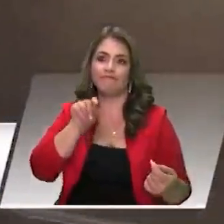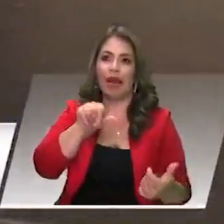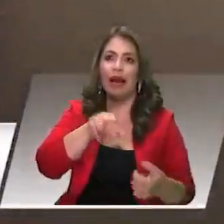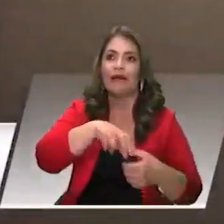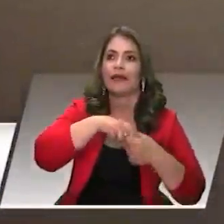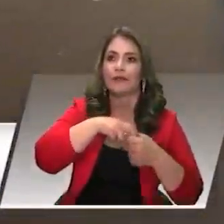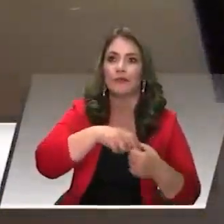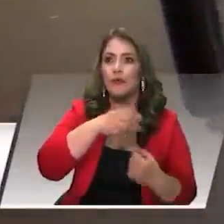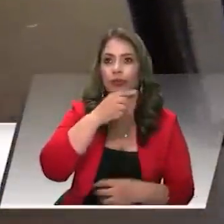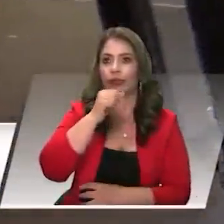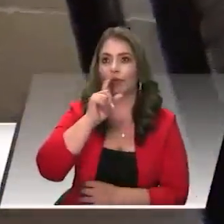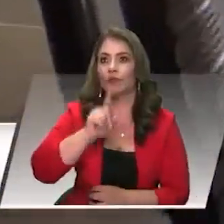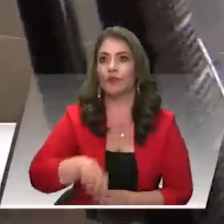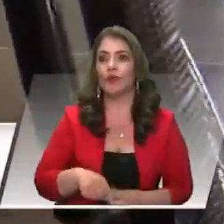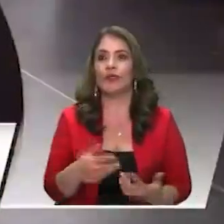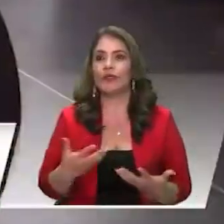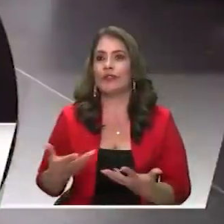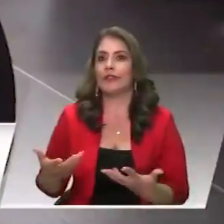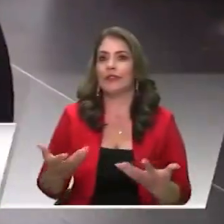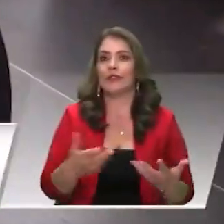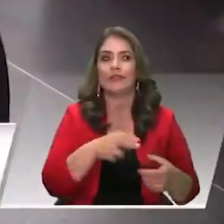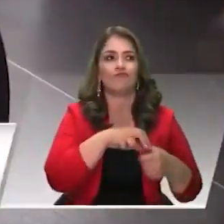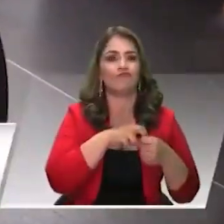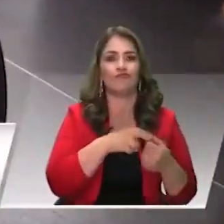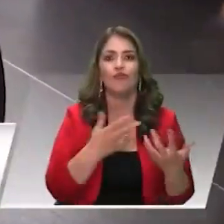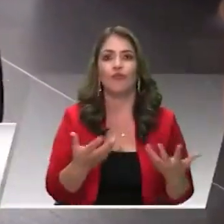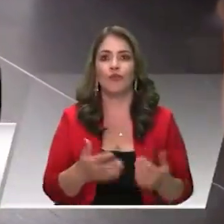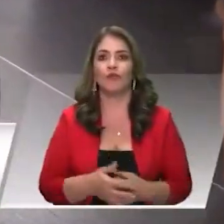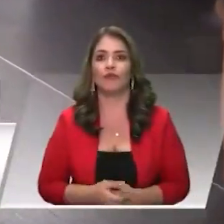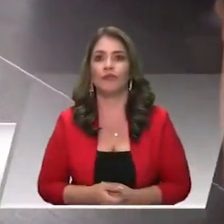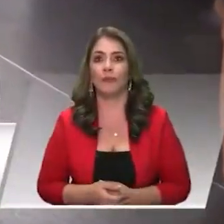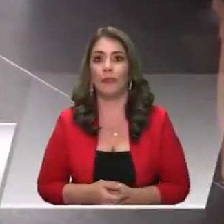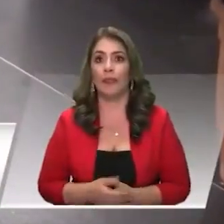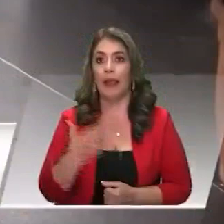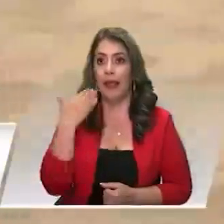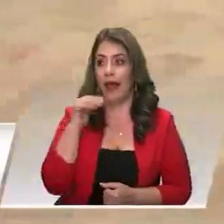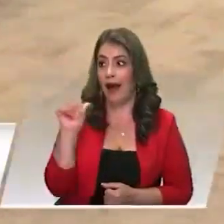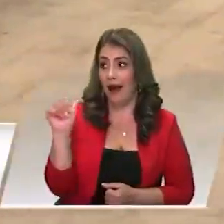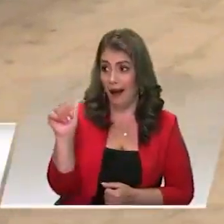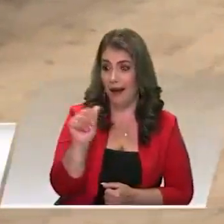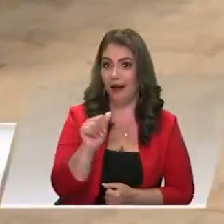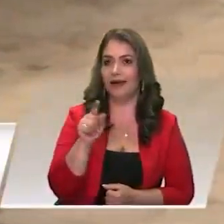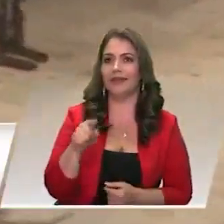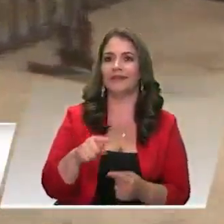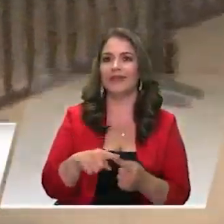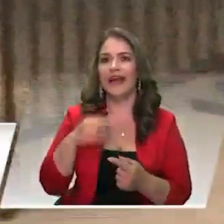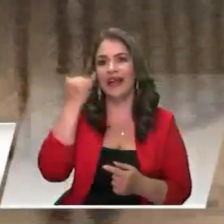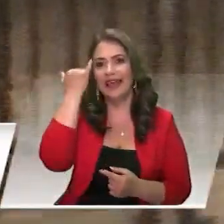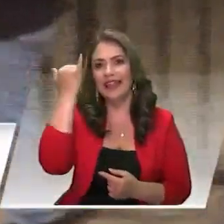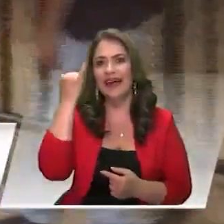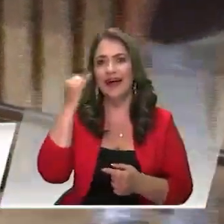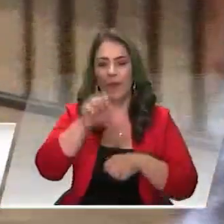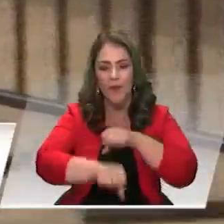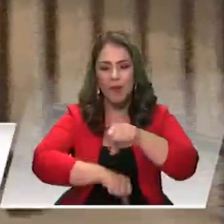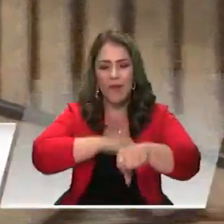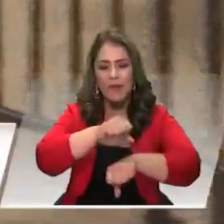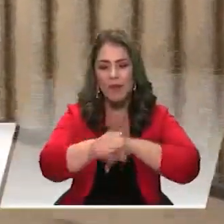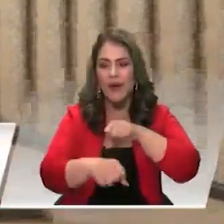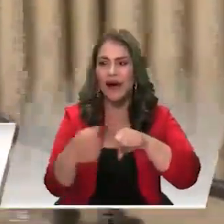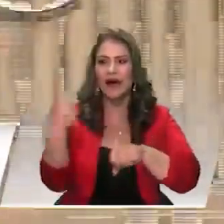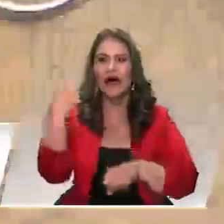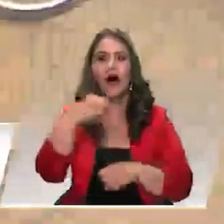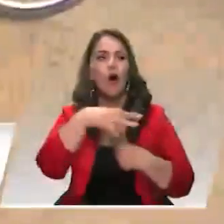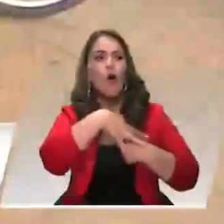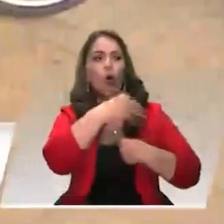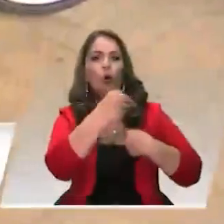precisamente el transporte para ir a la universidad. Y a ellas les hemos creado este componente de la mano de la Universidad Pontificia Bolivariana,